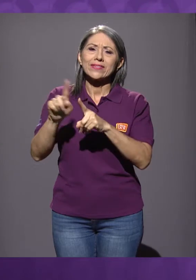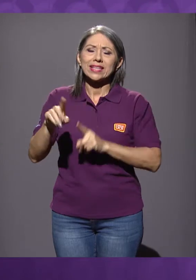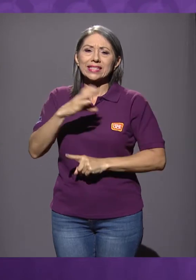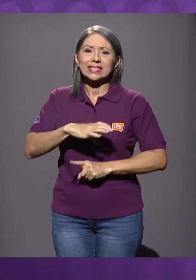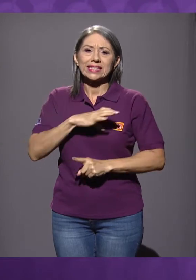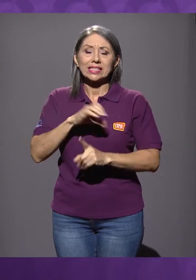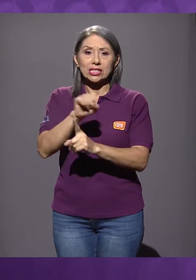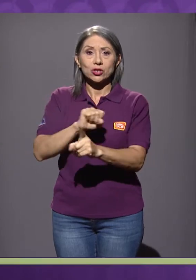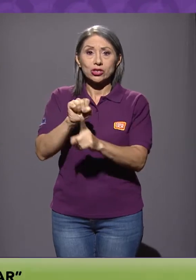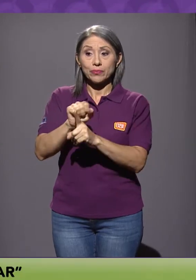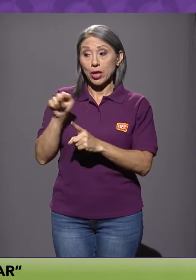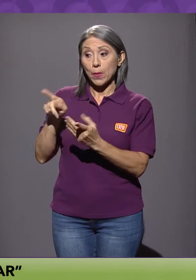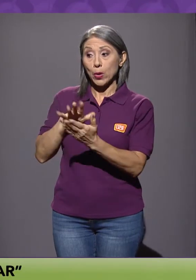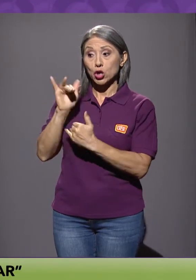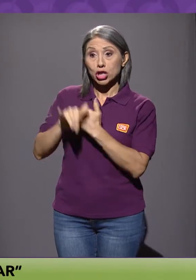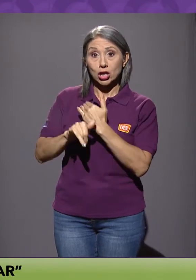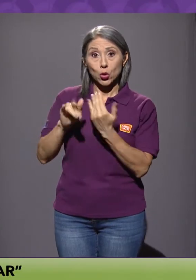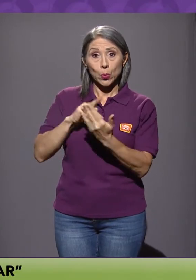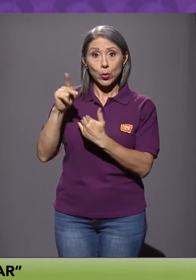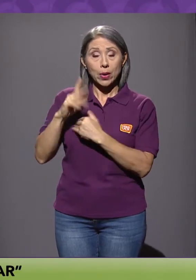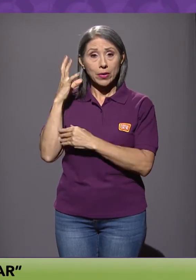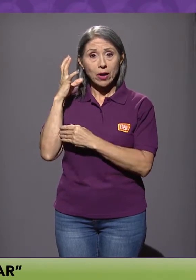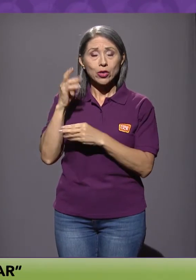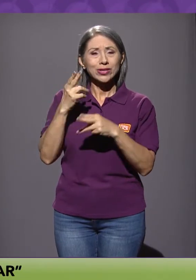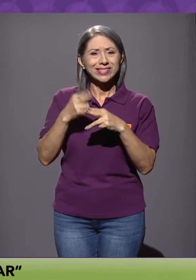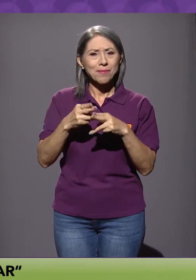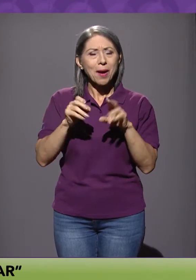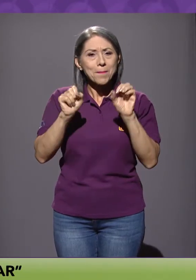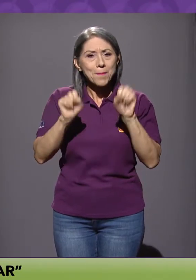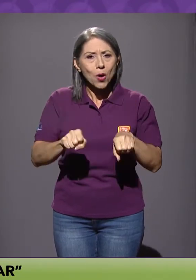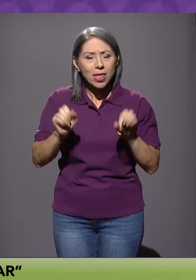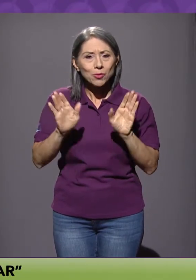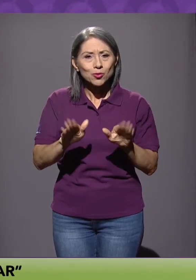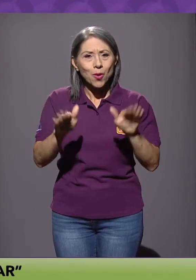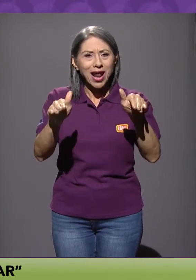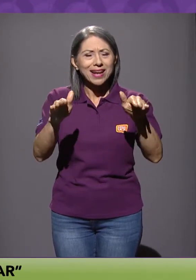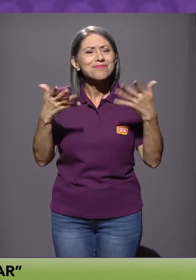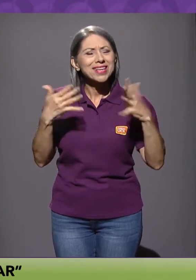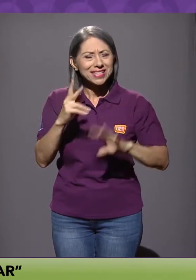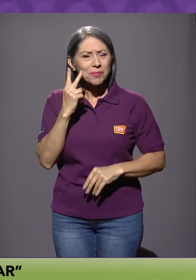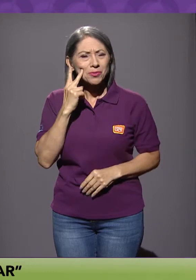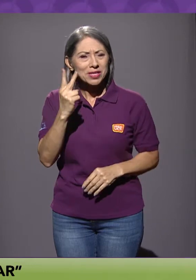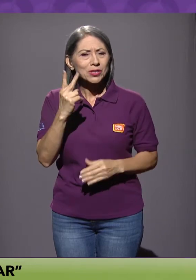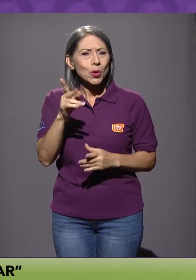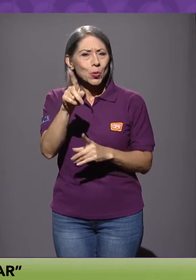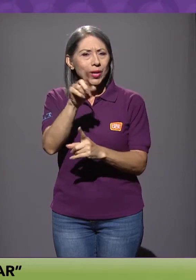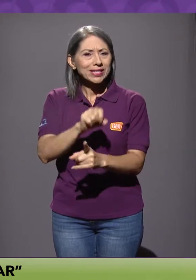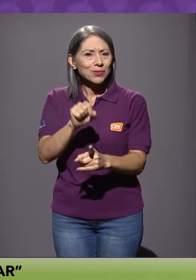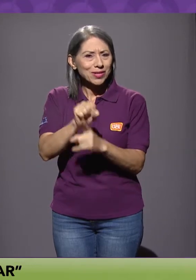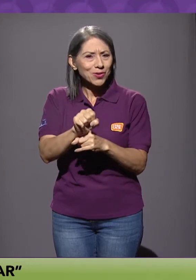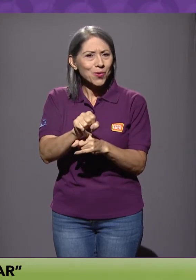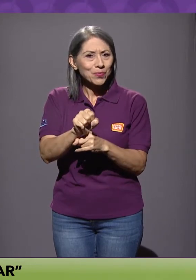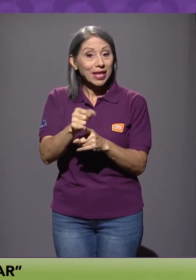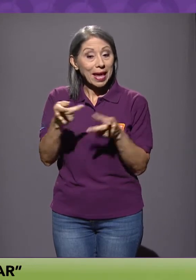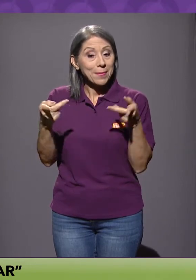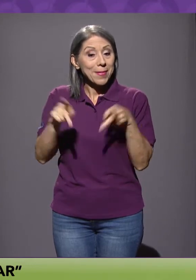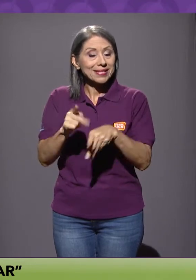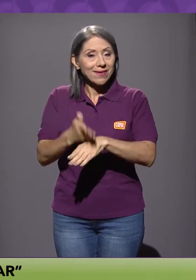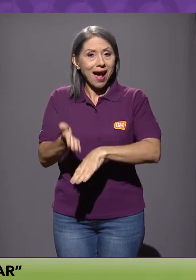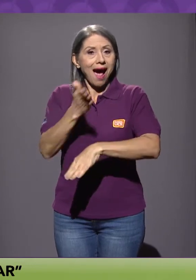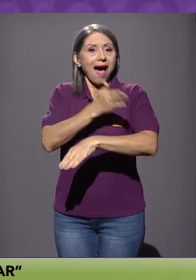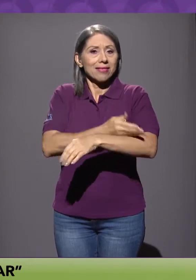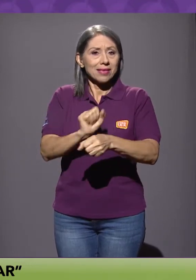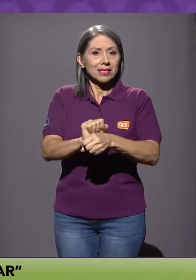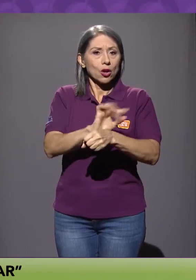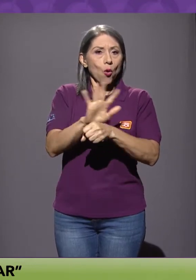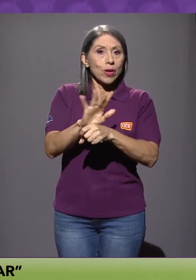específicamente en el proyecto de Podemos Volar, hemos visto algo que ya de por sí, como bien lo decíamos, era de antes del COVID, pero